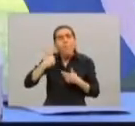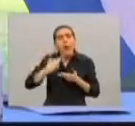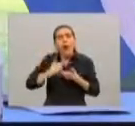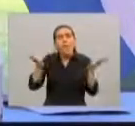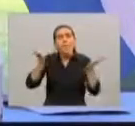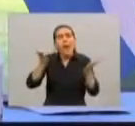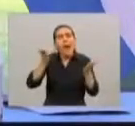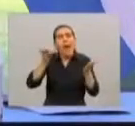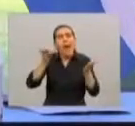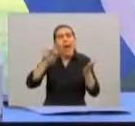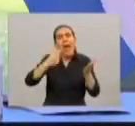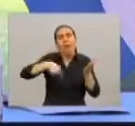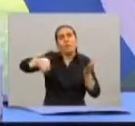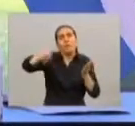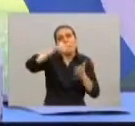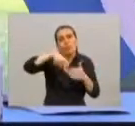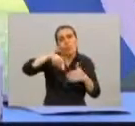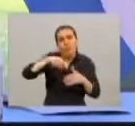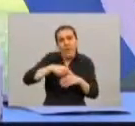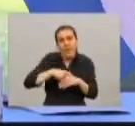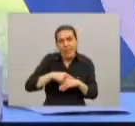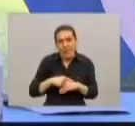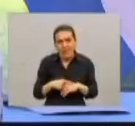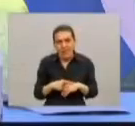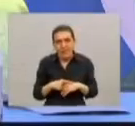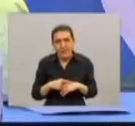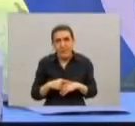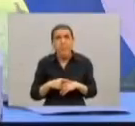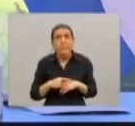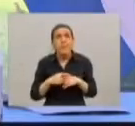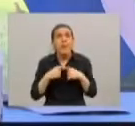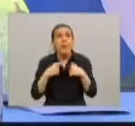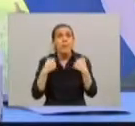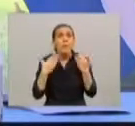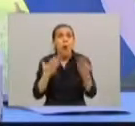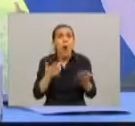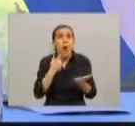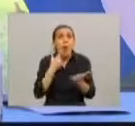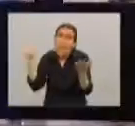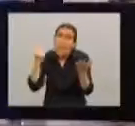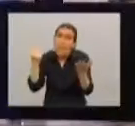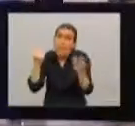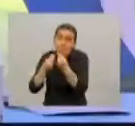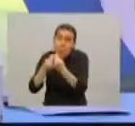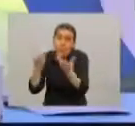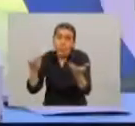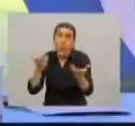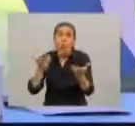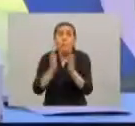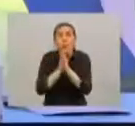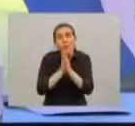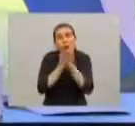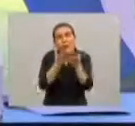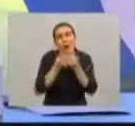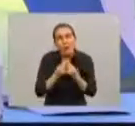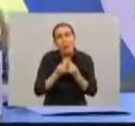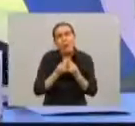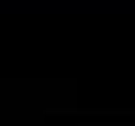que viene vamos a estar ahí charlando nuevamente a ver cómo evoluciona todo. Ok, un Muchísimas abrazo. gracias, buen fin de Hasta semana. luego, buen fin de. Bien.